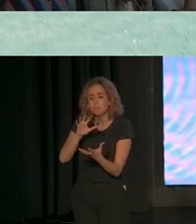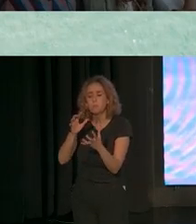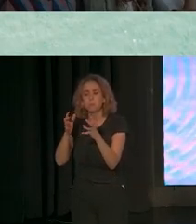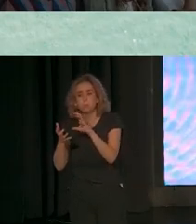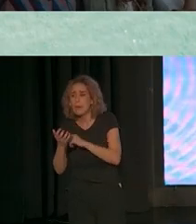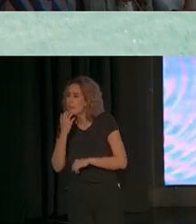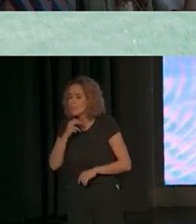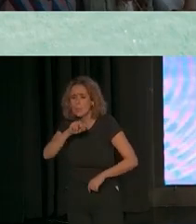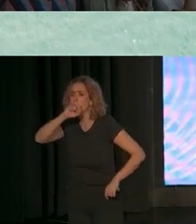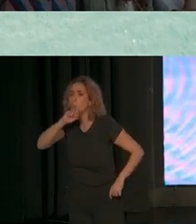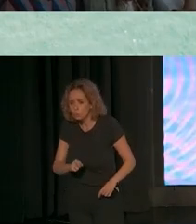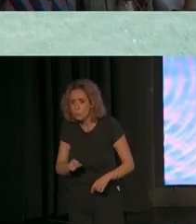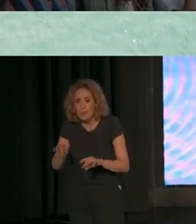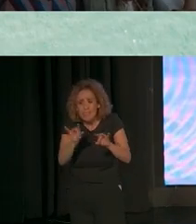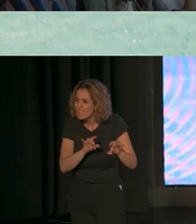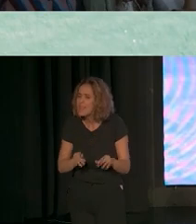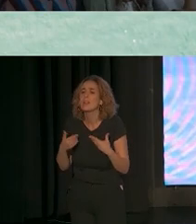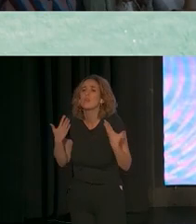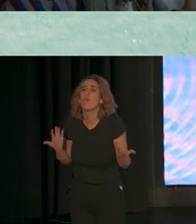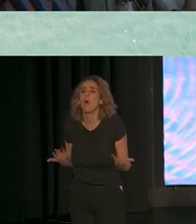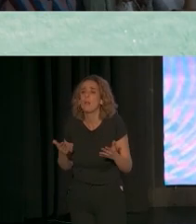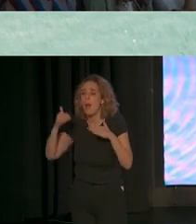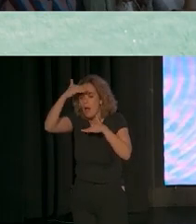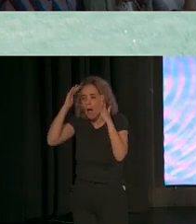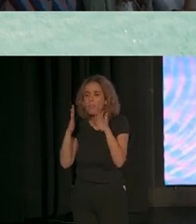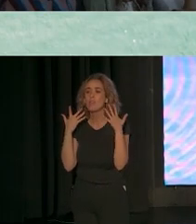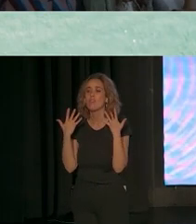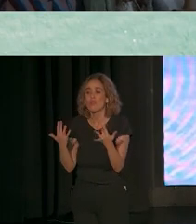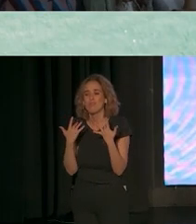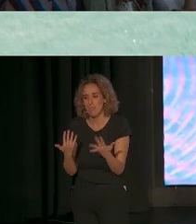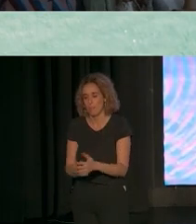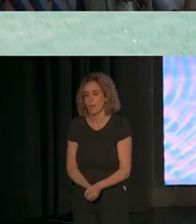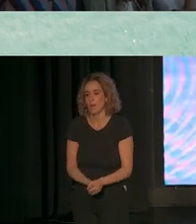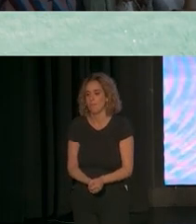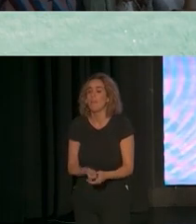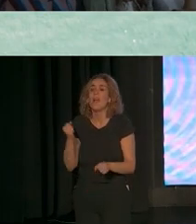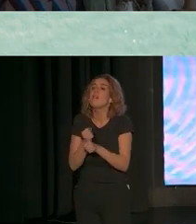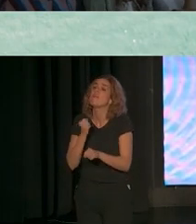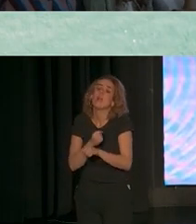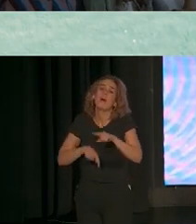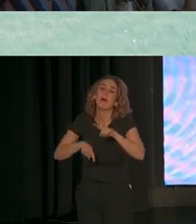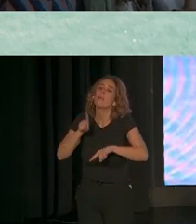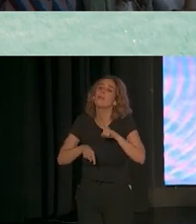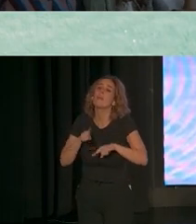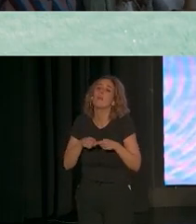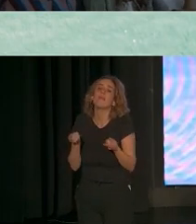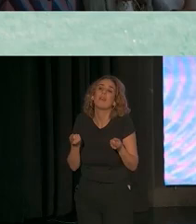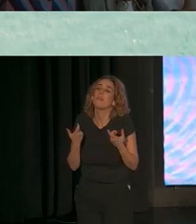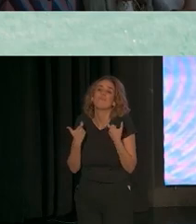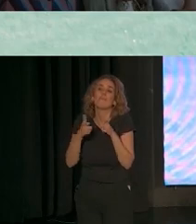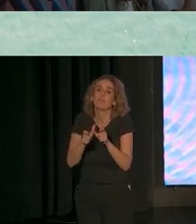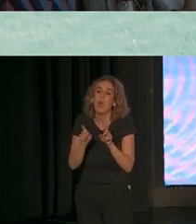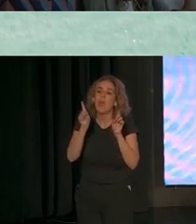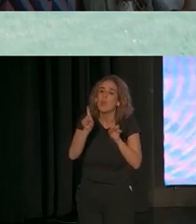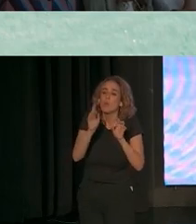pasión, entonces tu terreno es la atención temprana. Trabajar en la atención temprana evidentemente depende de en qué disciplina quieres estar. Si quieres ser un